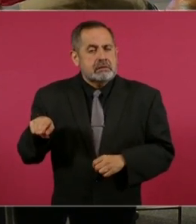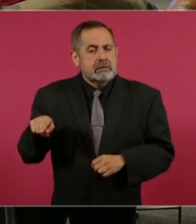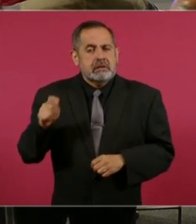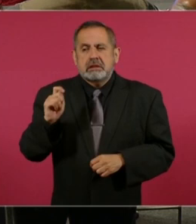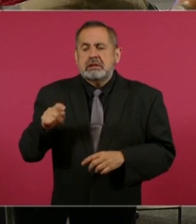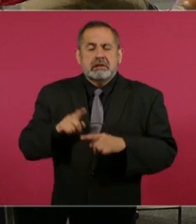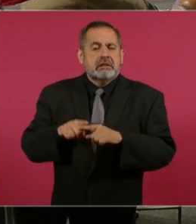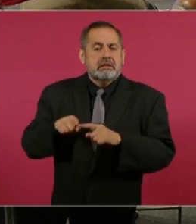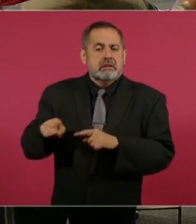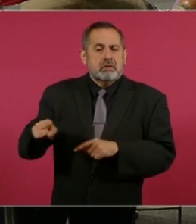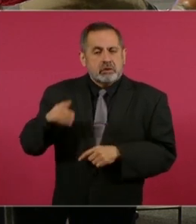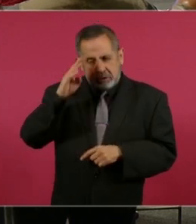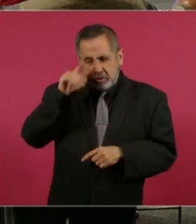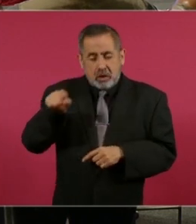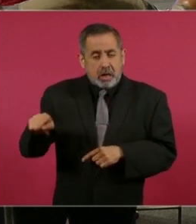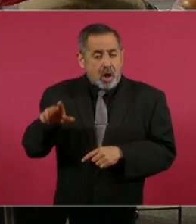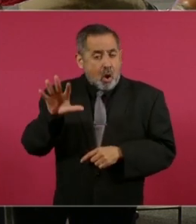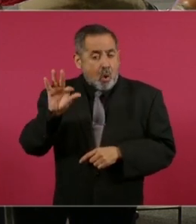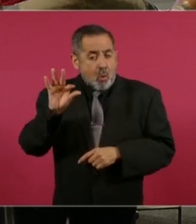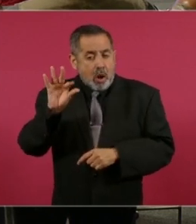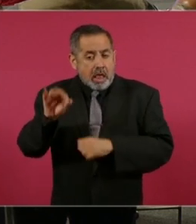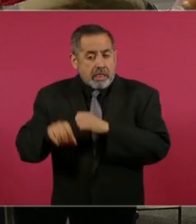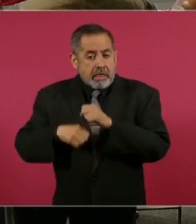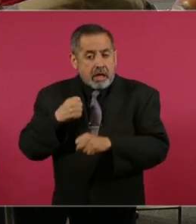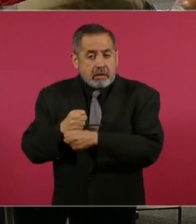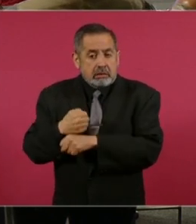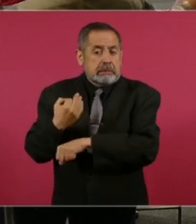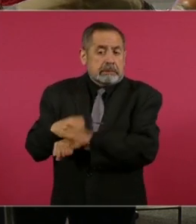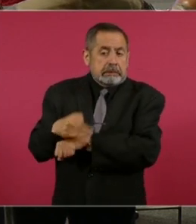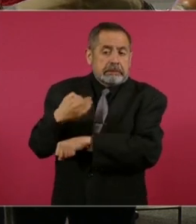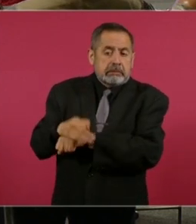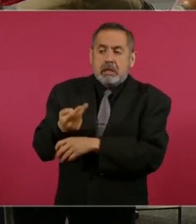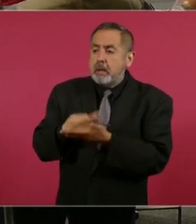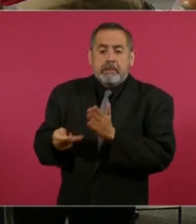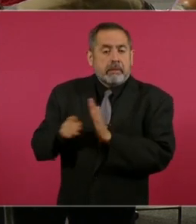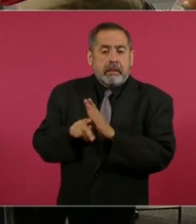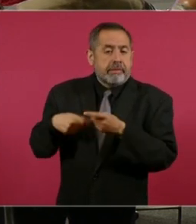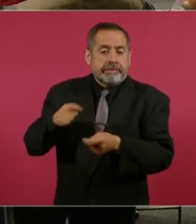de un señor que llevaba 40 años, creo,